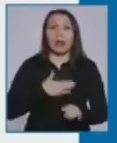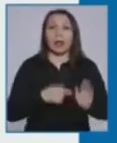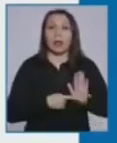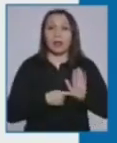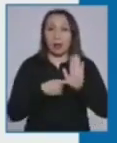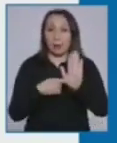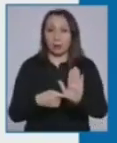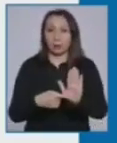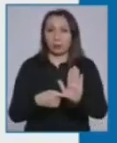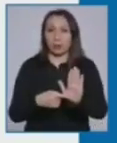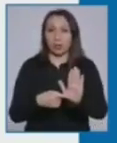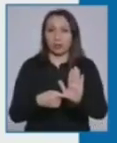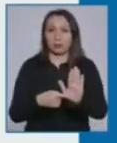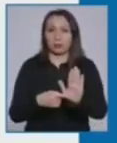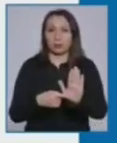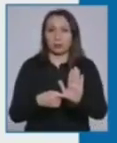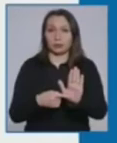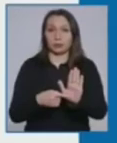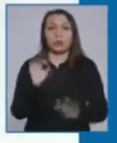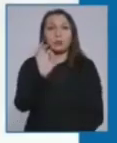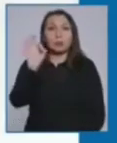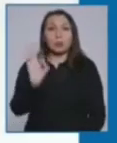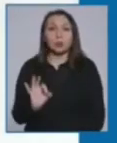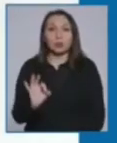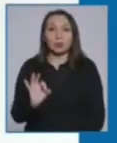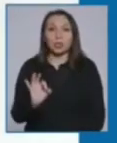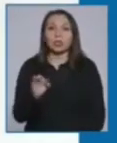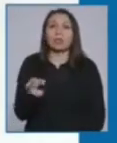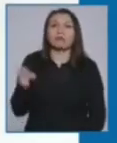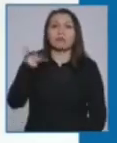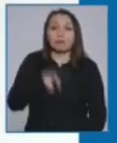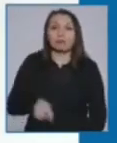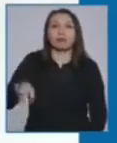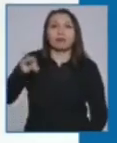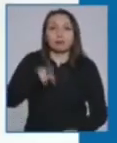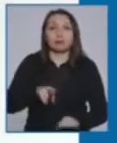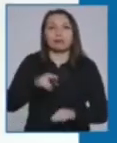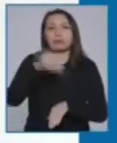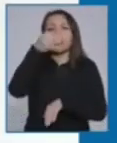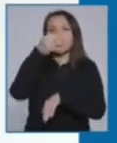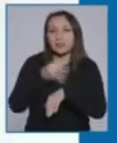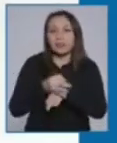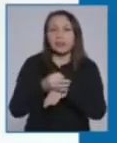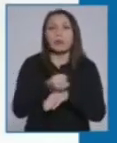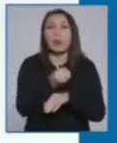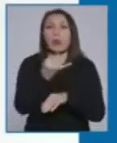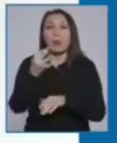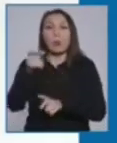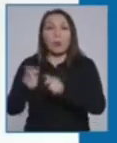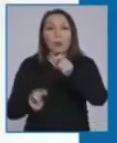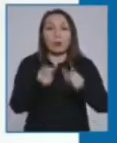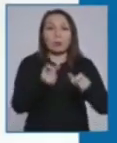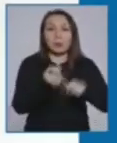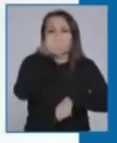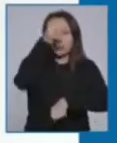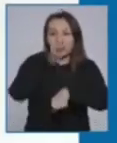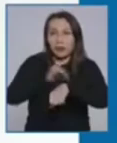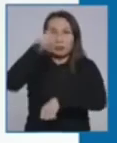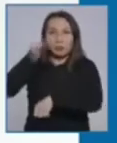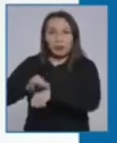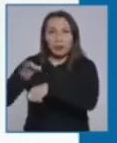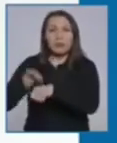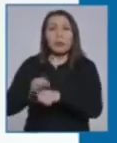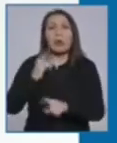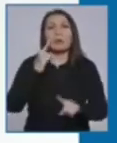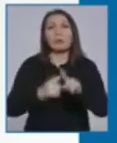mostrar la tasa de incidencia, es decir, la cantidad de pacientes